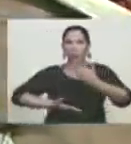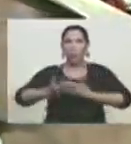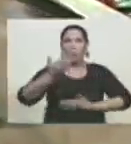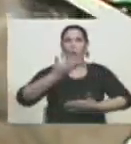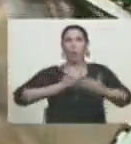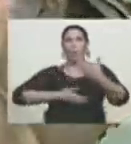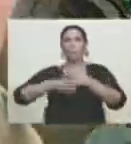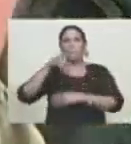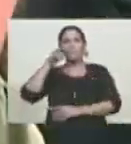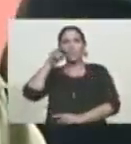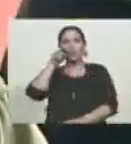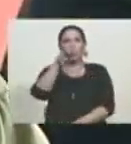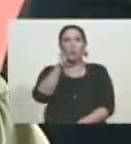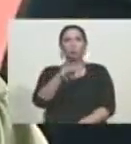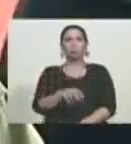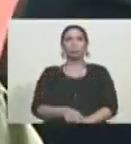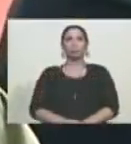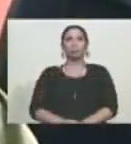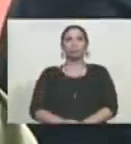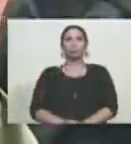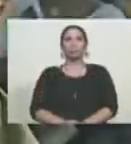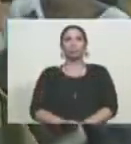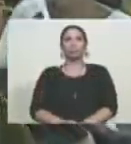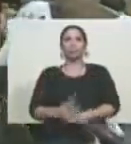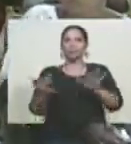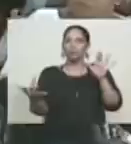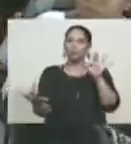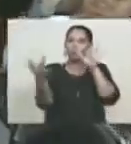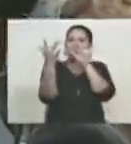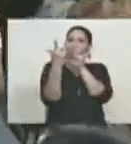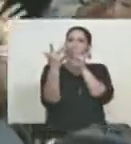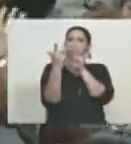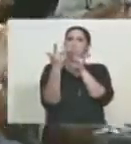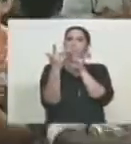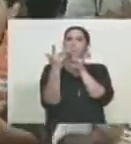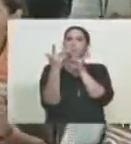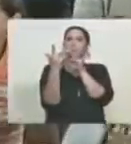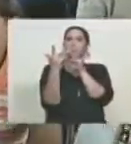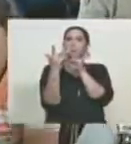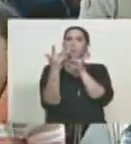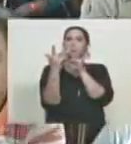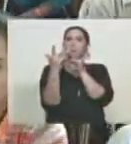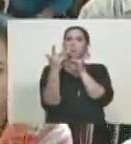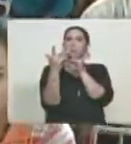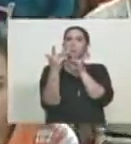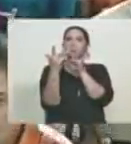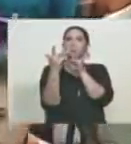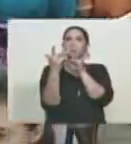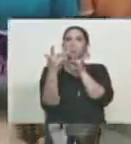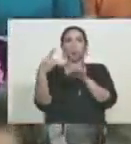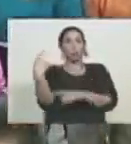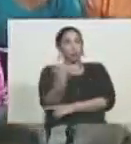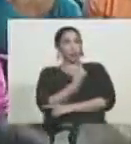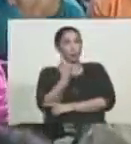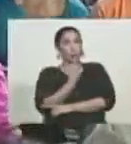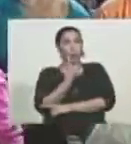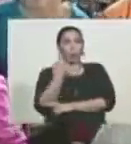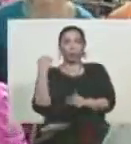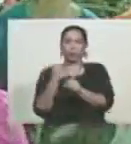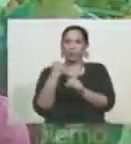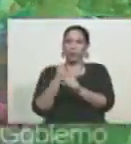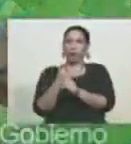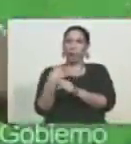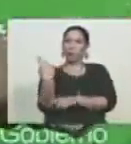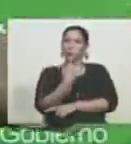visión y para conectarnos en una sola acción, en una sola